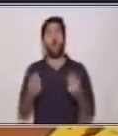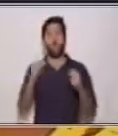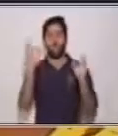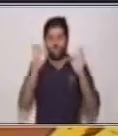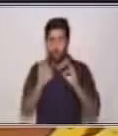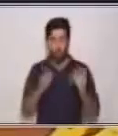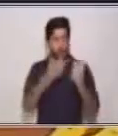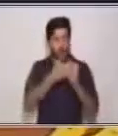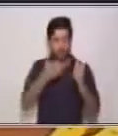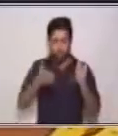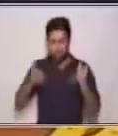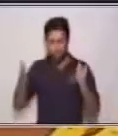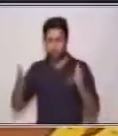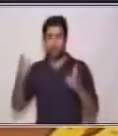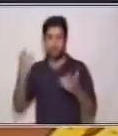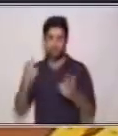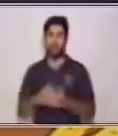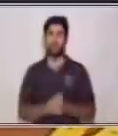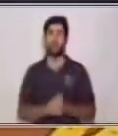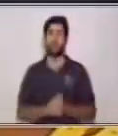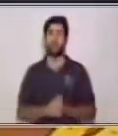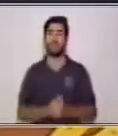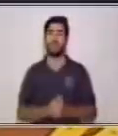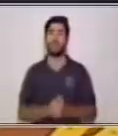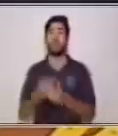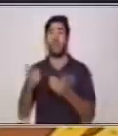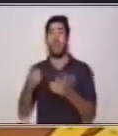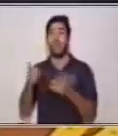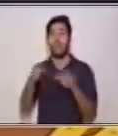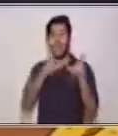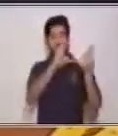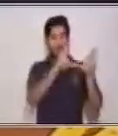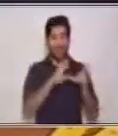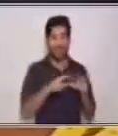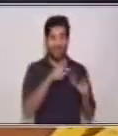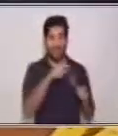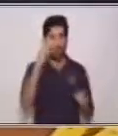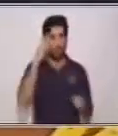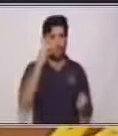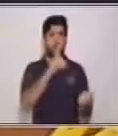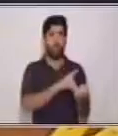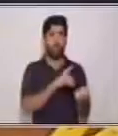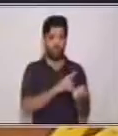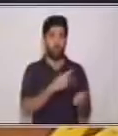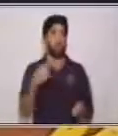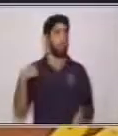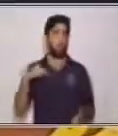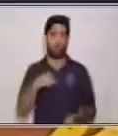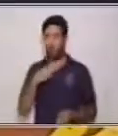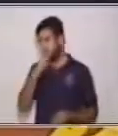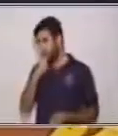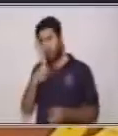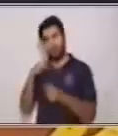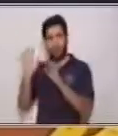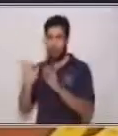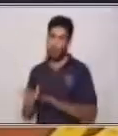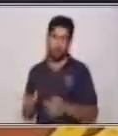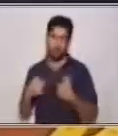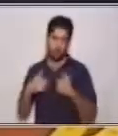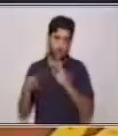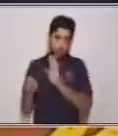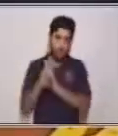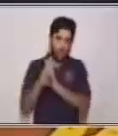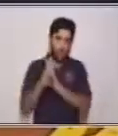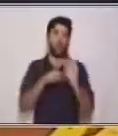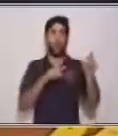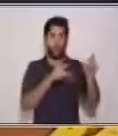estructura de una receta médica. Pero las recetas médicas, esas no nos corresponden a nosotros redactarlas porque solamente las redactan los médicos.